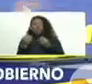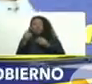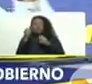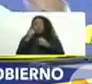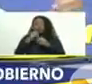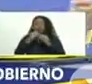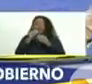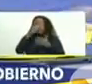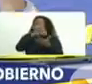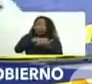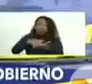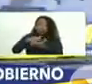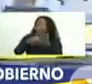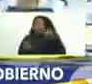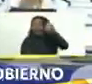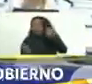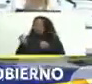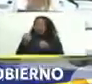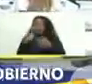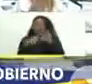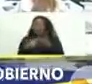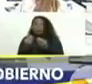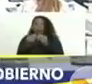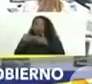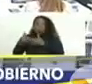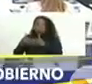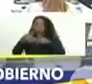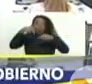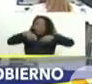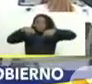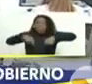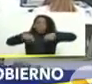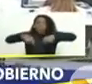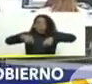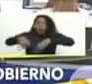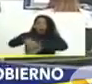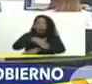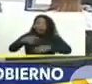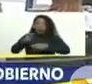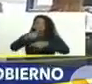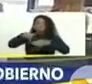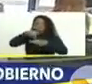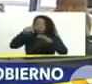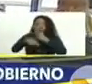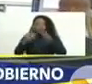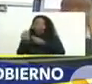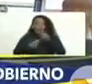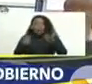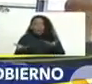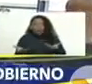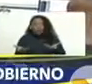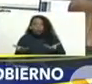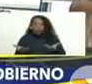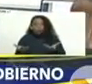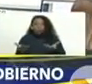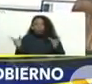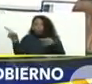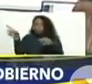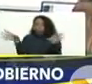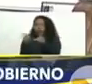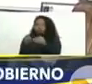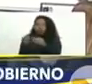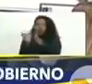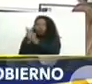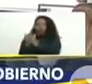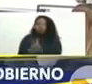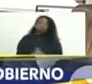abrir zanjas, para abrir trincheras. ¿Cómo se hizo para parir tantas respuestas? Marco Torres, hazme un resumen. Sí, comandante,